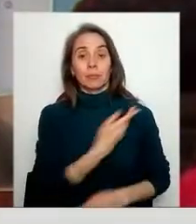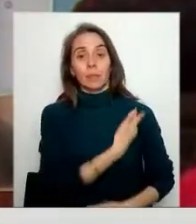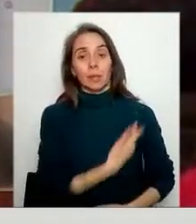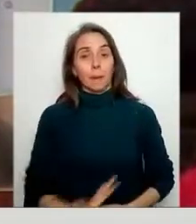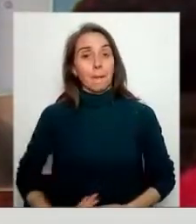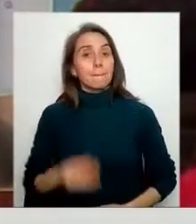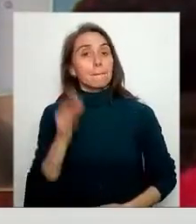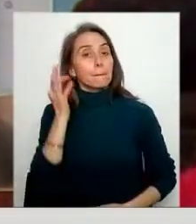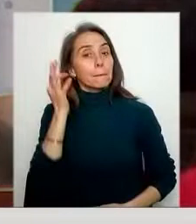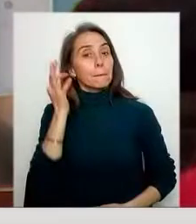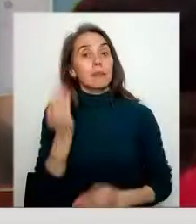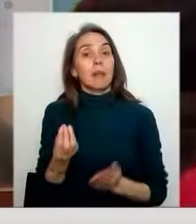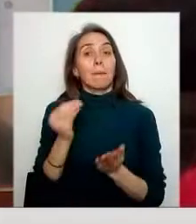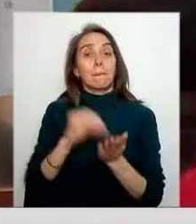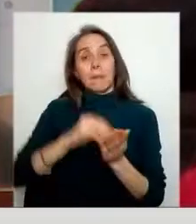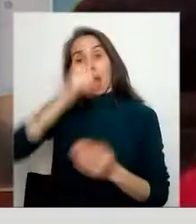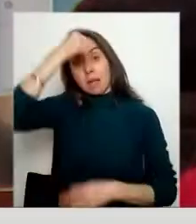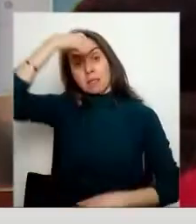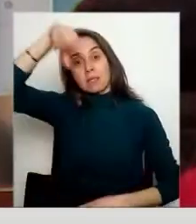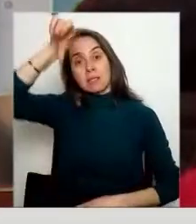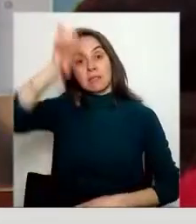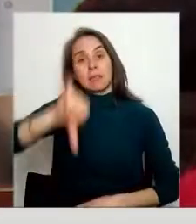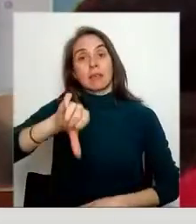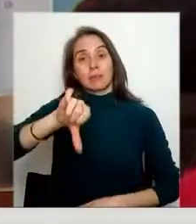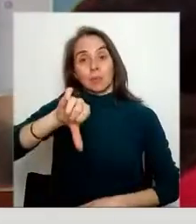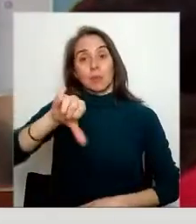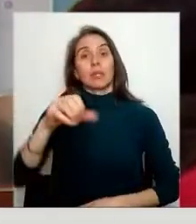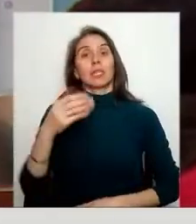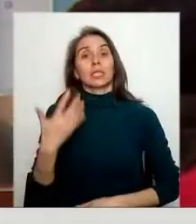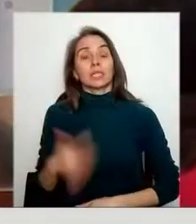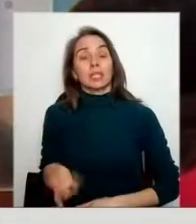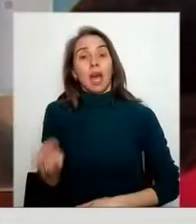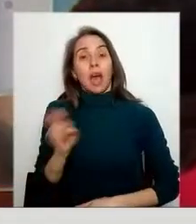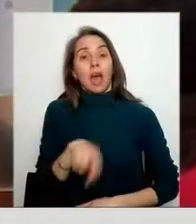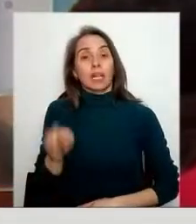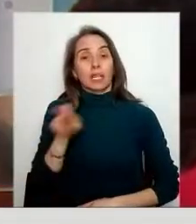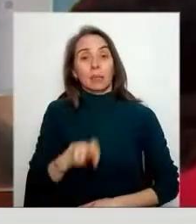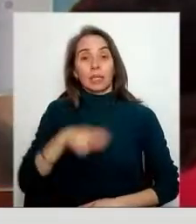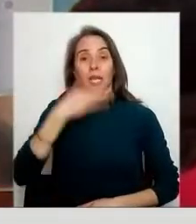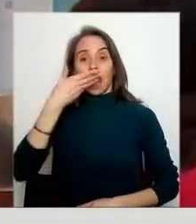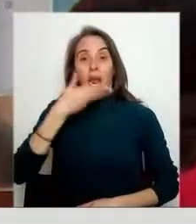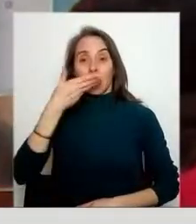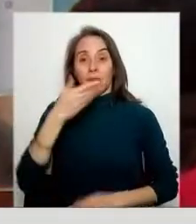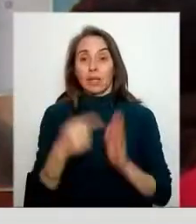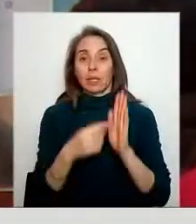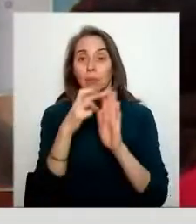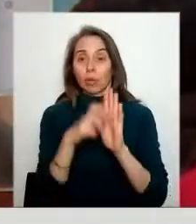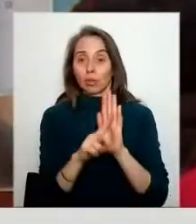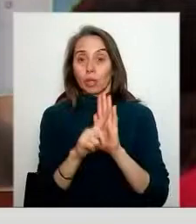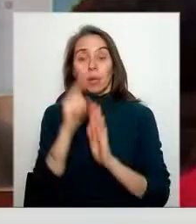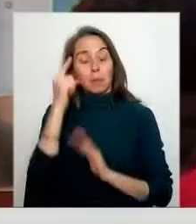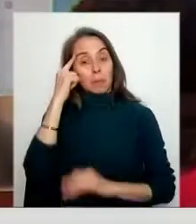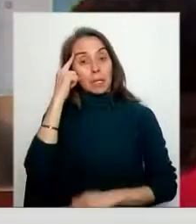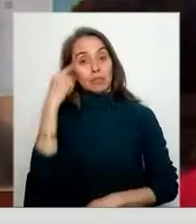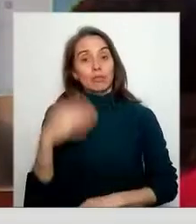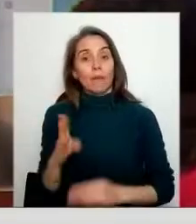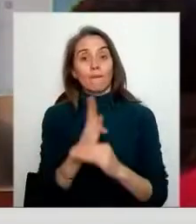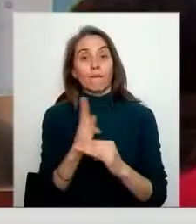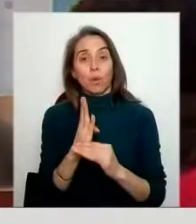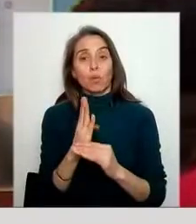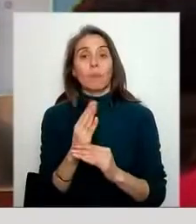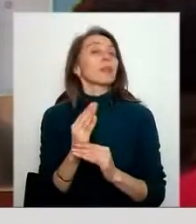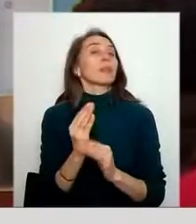sanciones justamente que ya lo ha repetido en esta intervención para este proyecto me parece fundamental poder avanzar justamente